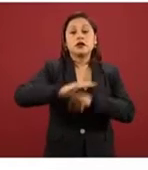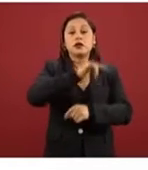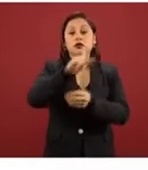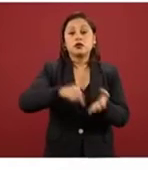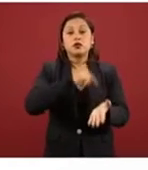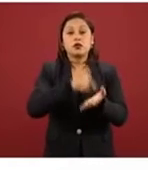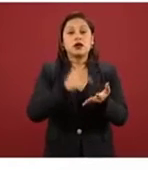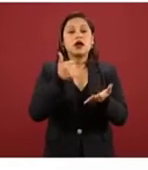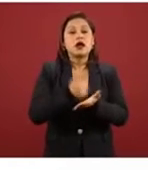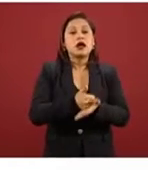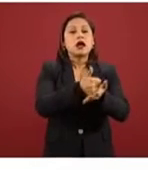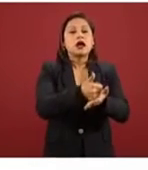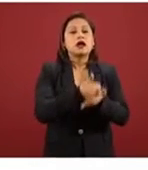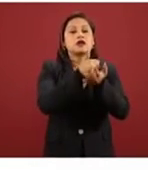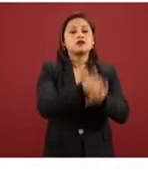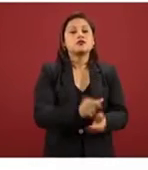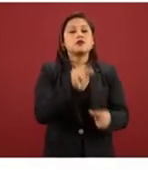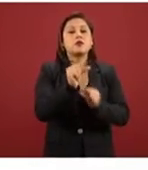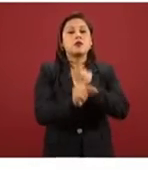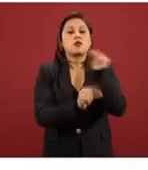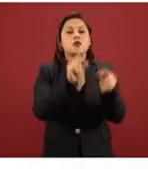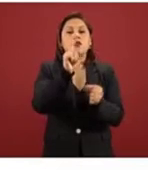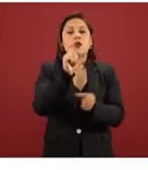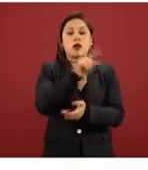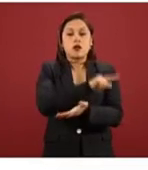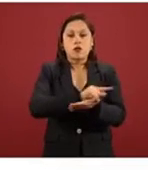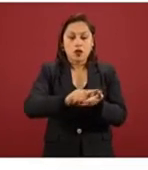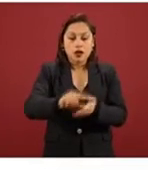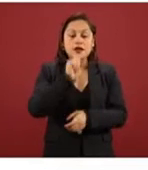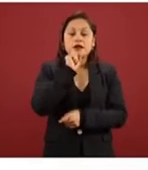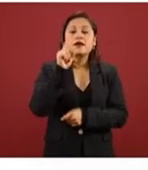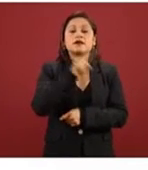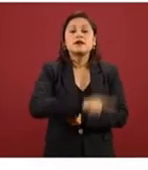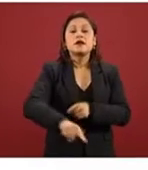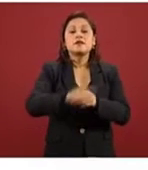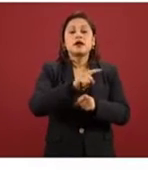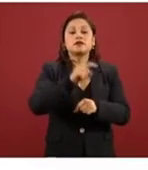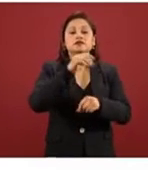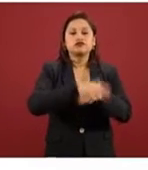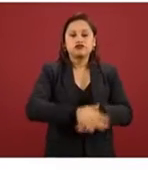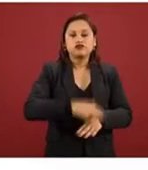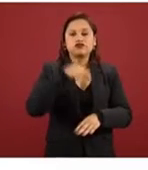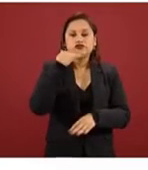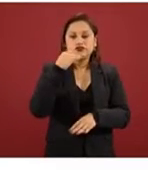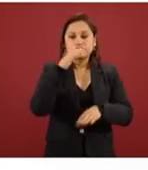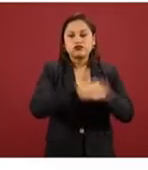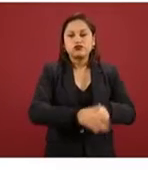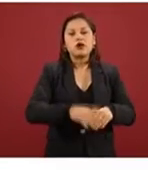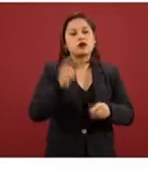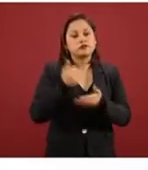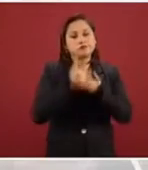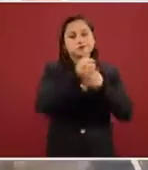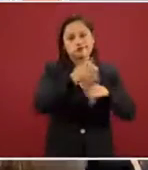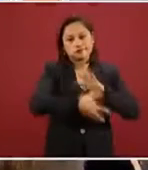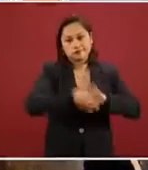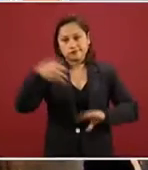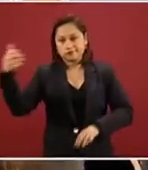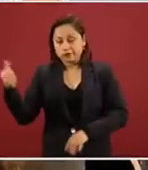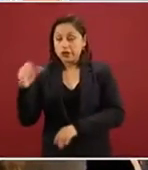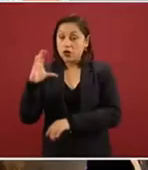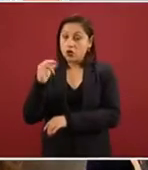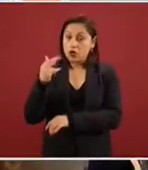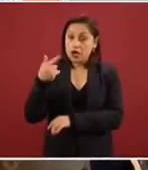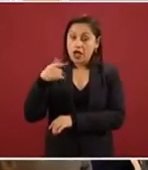agua potable, desasolvar pozos que se asolvan en casos de inundaciones. La Conagua realiza un extraordinario trabajo